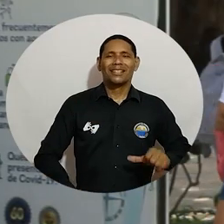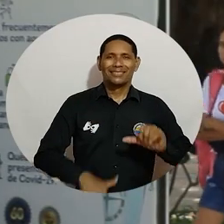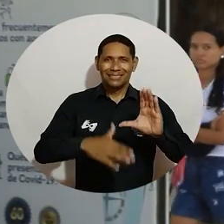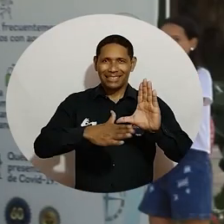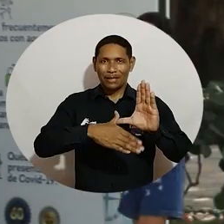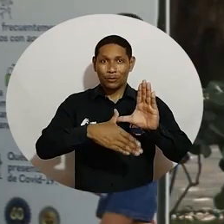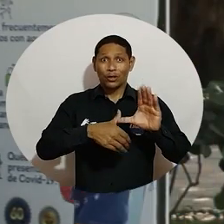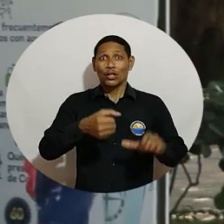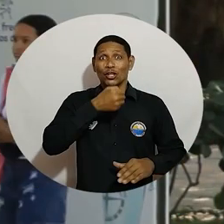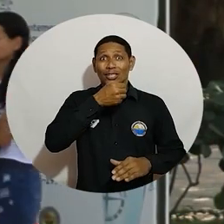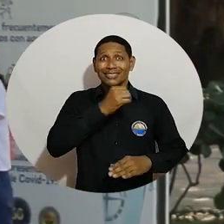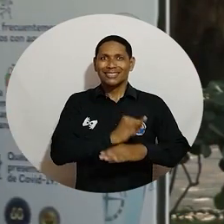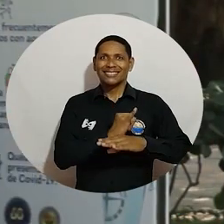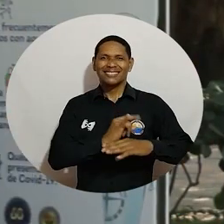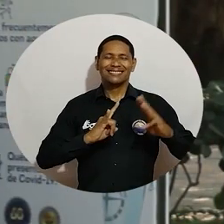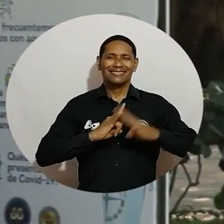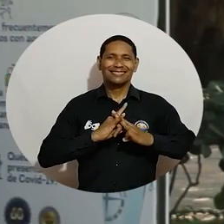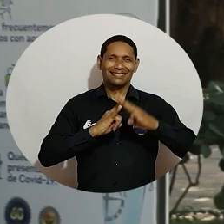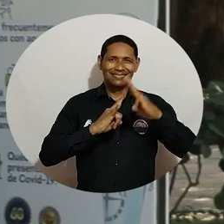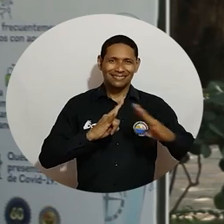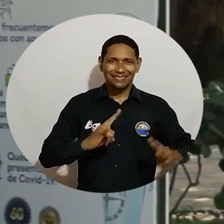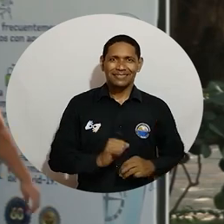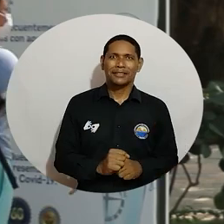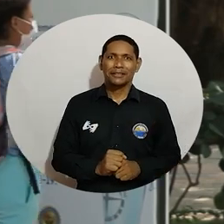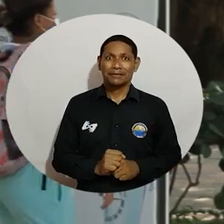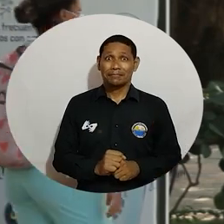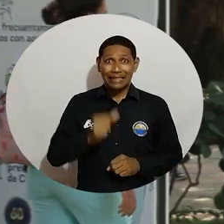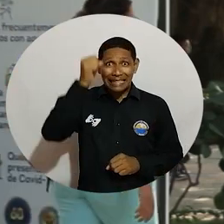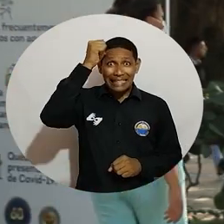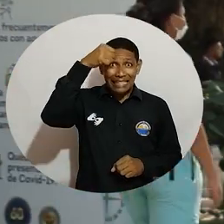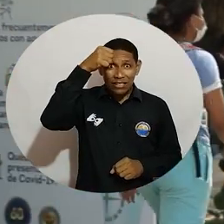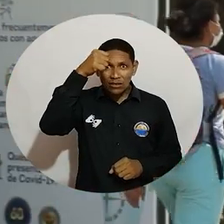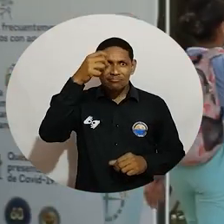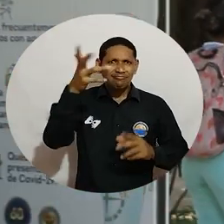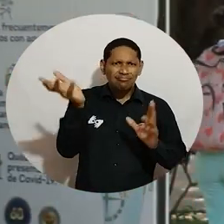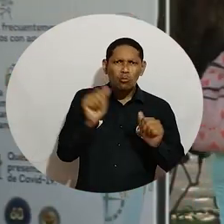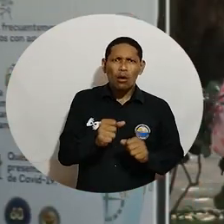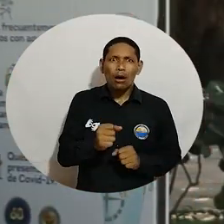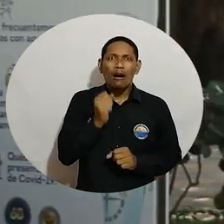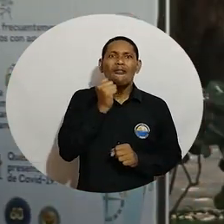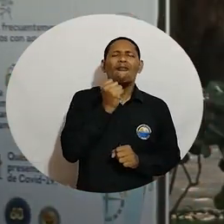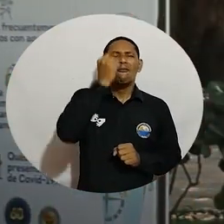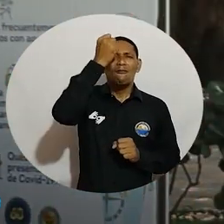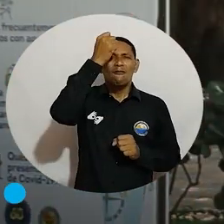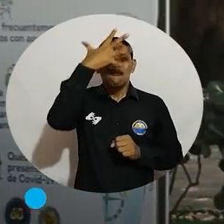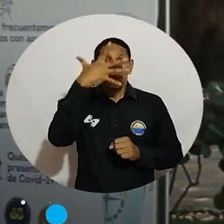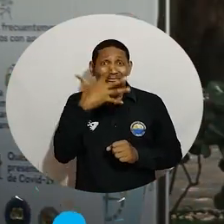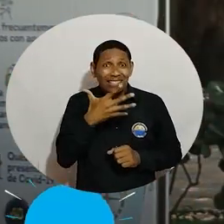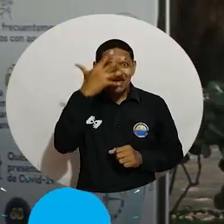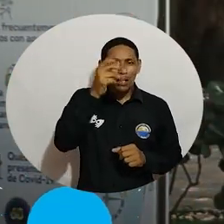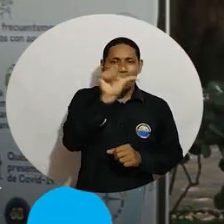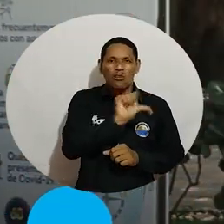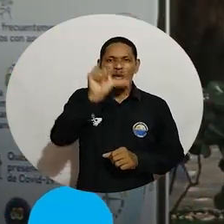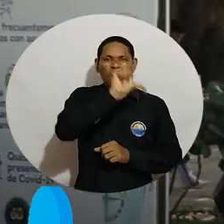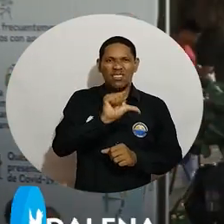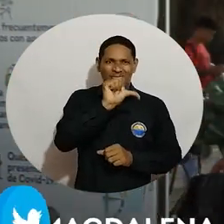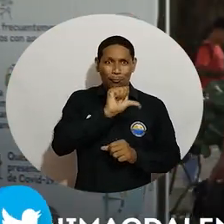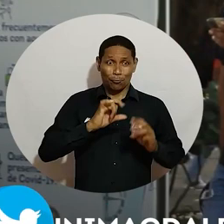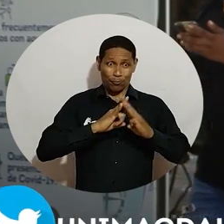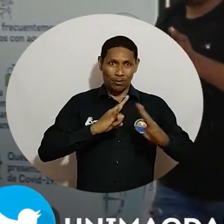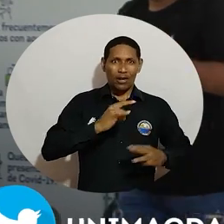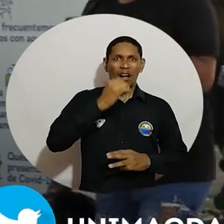Llegado al final del Campus TV, programa institucional de la Universidad del Magdalena. Recuerden seguirnos en nuestras redes